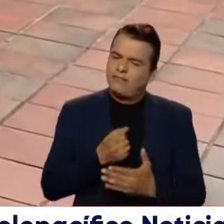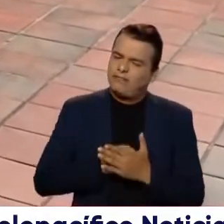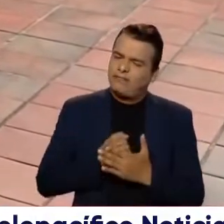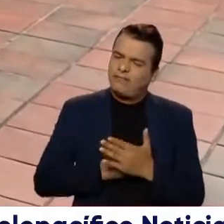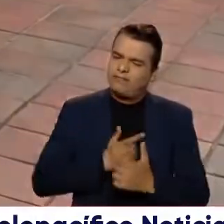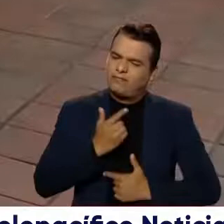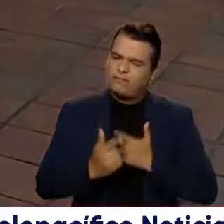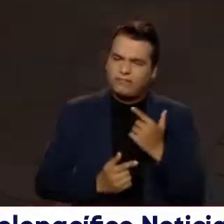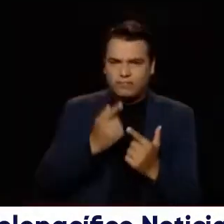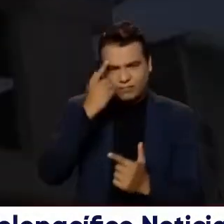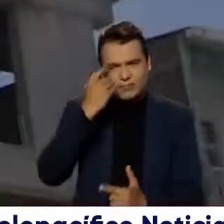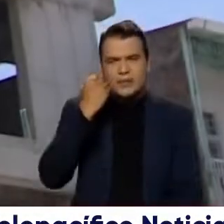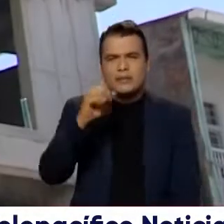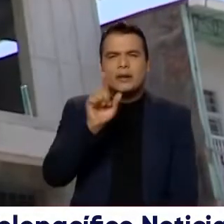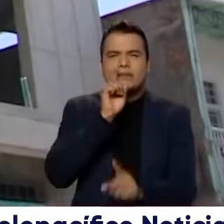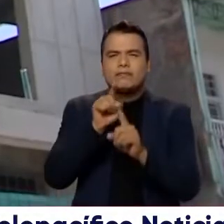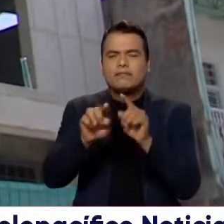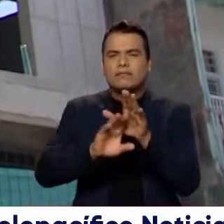al trabajo y salir adelante, ¿no?